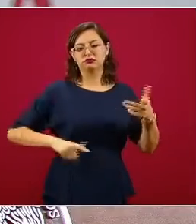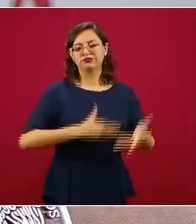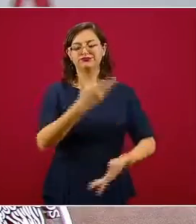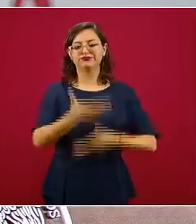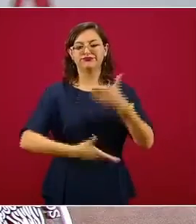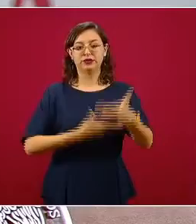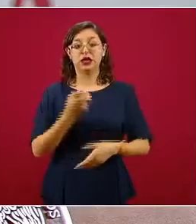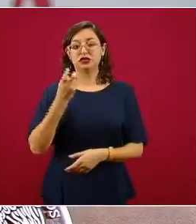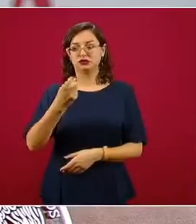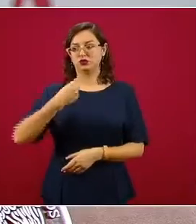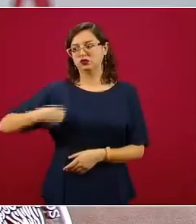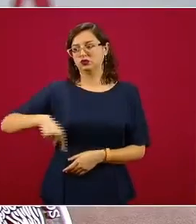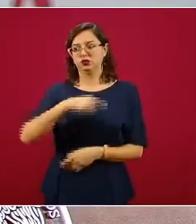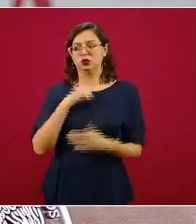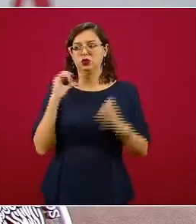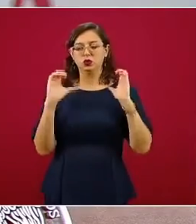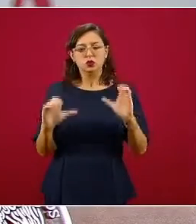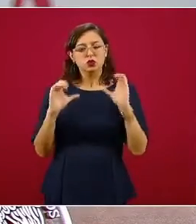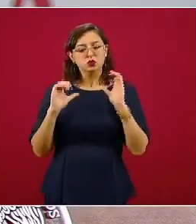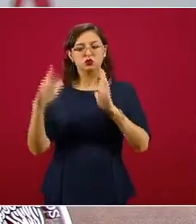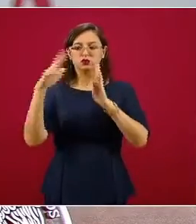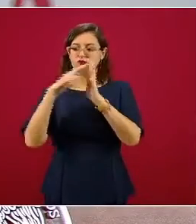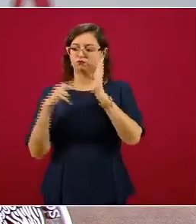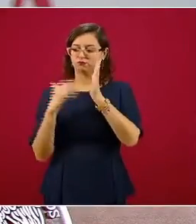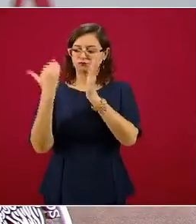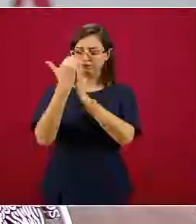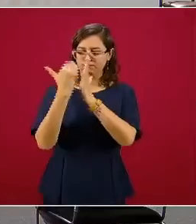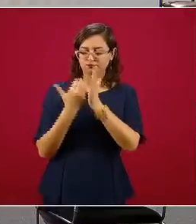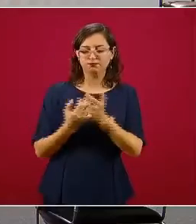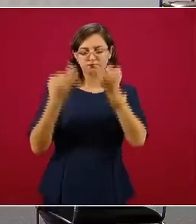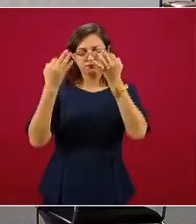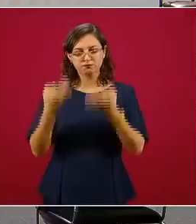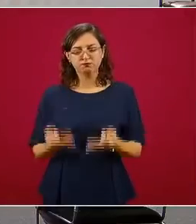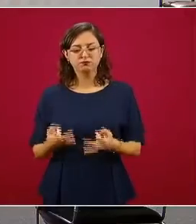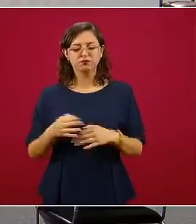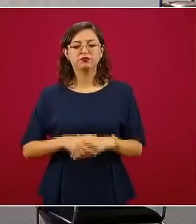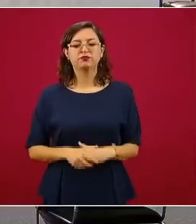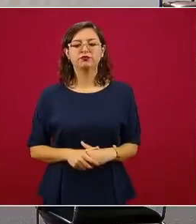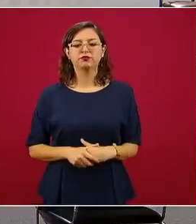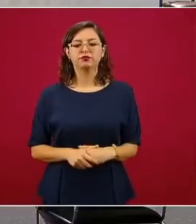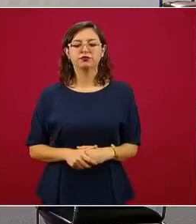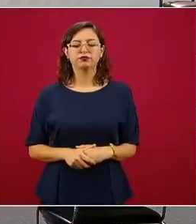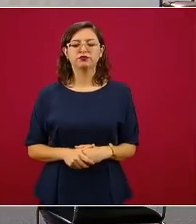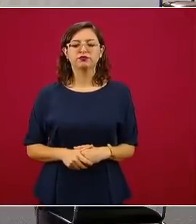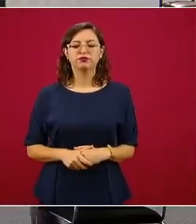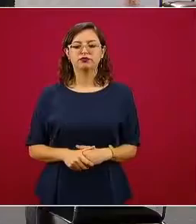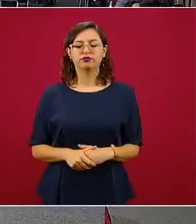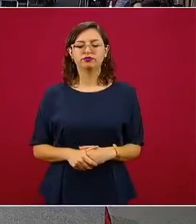regla y ser muy disciplinados en la utilización del Fonden. ¿Sería